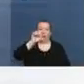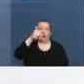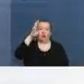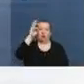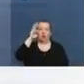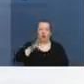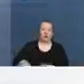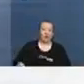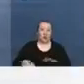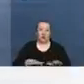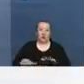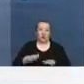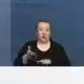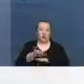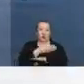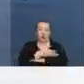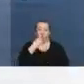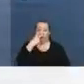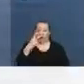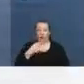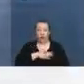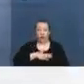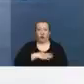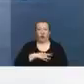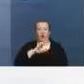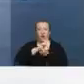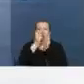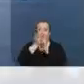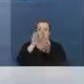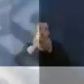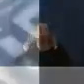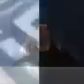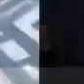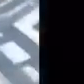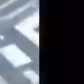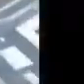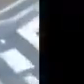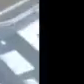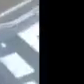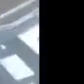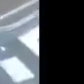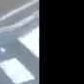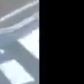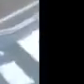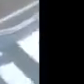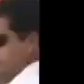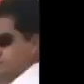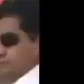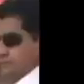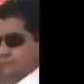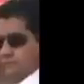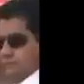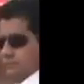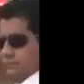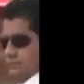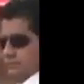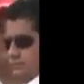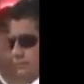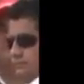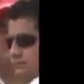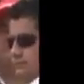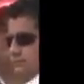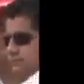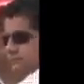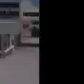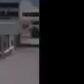terremoto incluido veamos lo que era la revolución ciudadana y entregar una obra diaria siempre fue un reto que